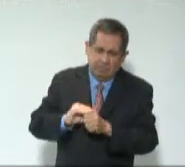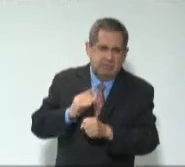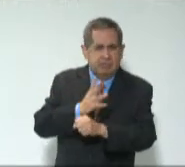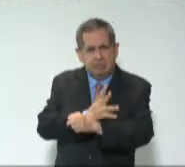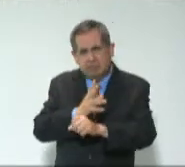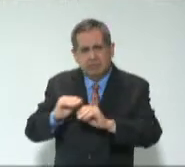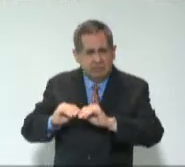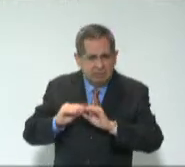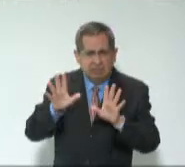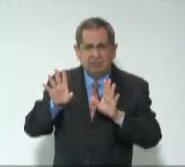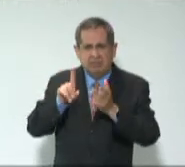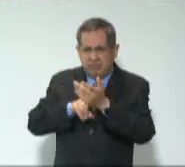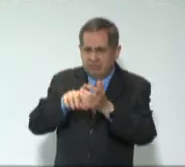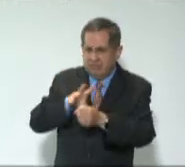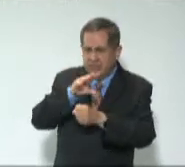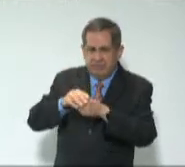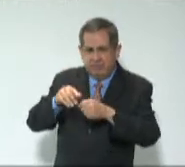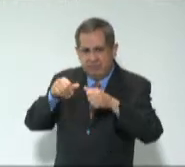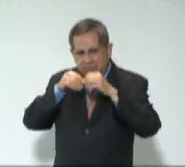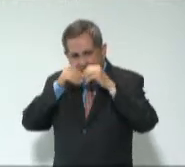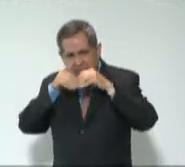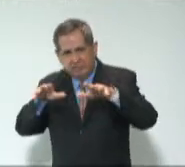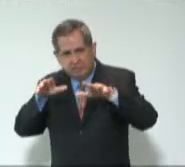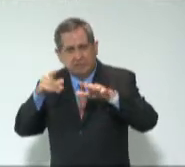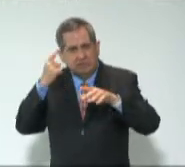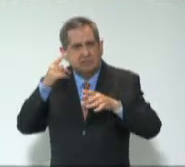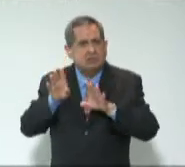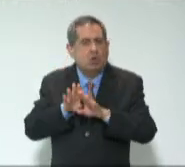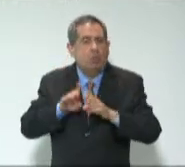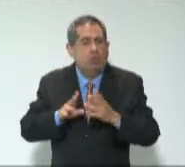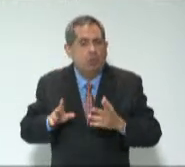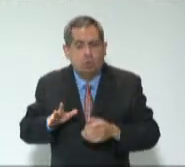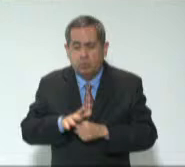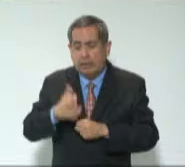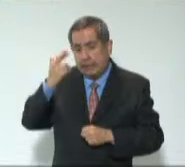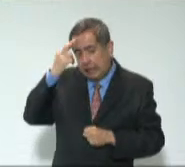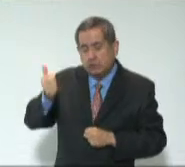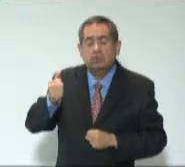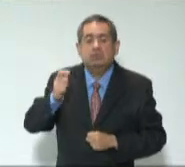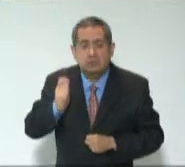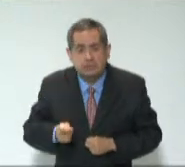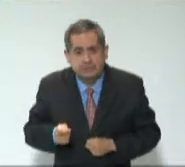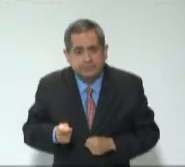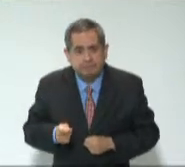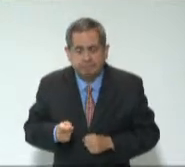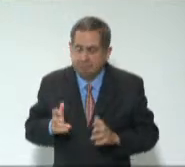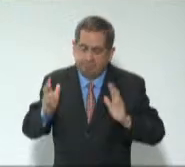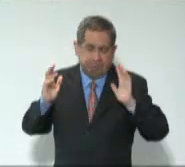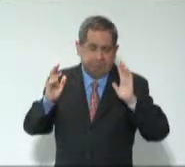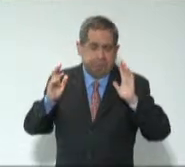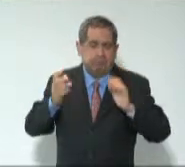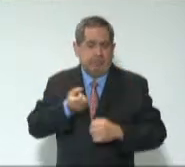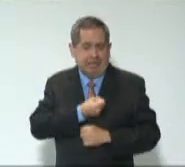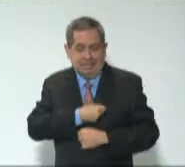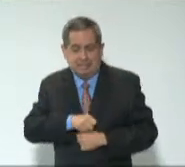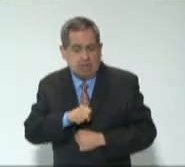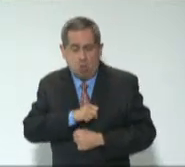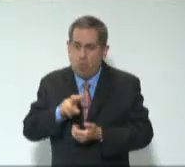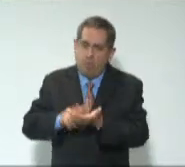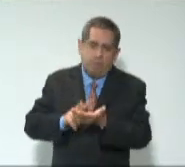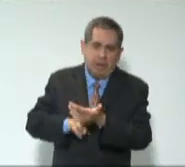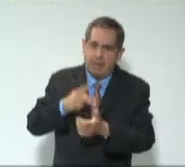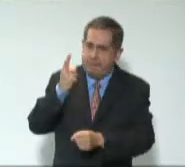transparencia plena eh justificada por una razón superior que es el de la el de la salud pública